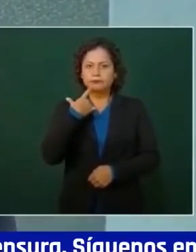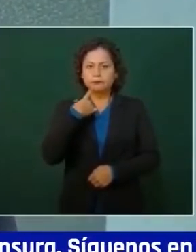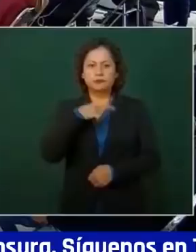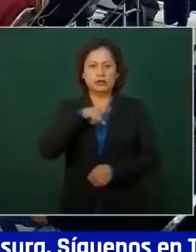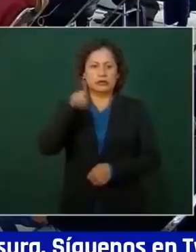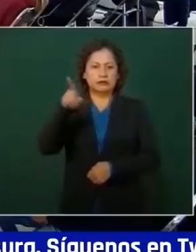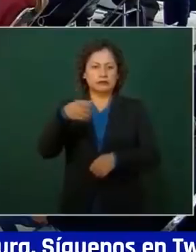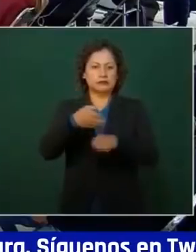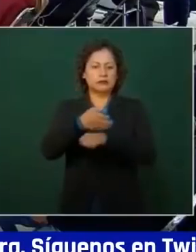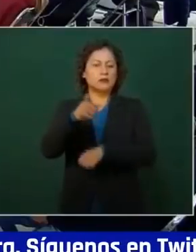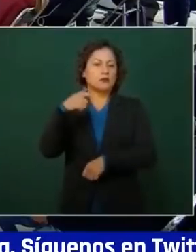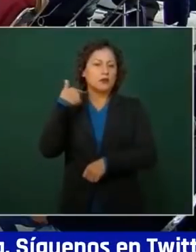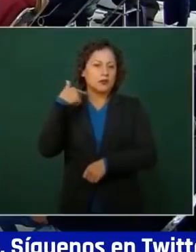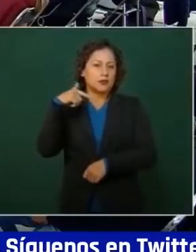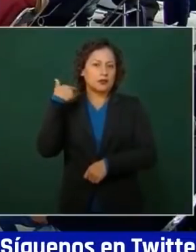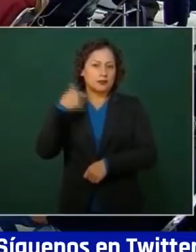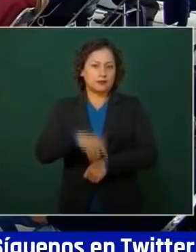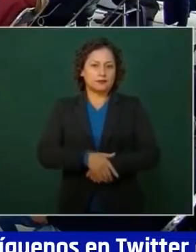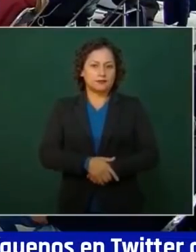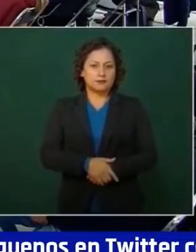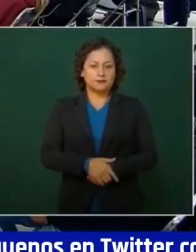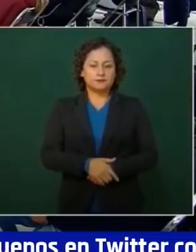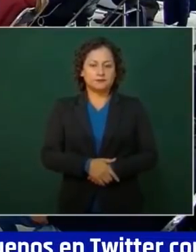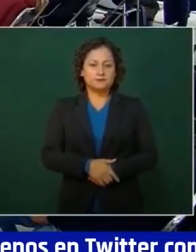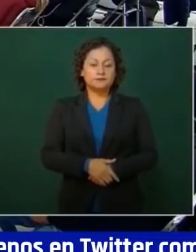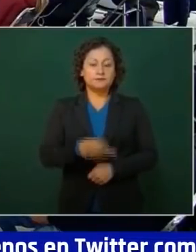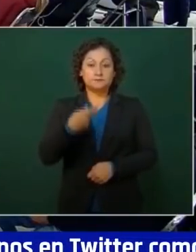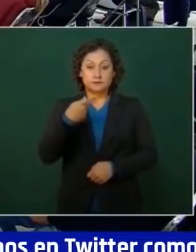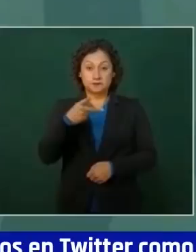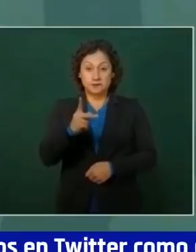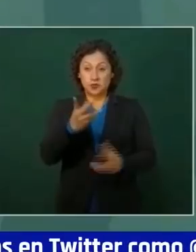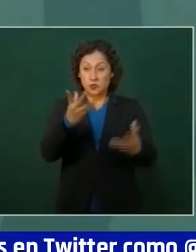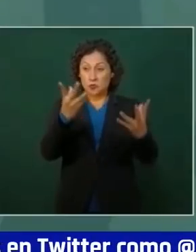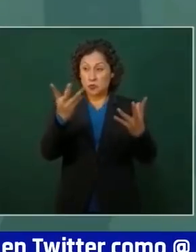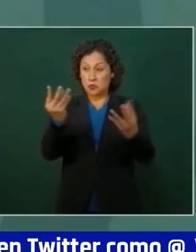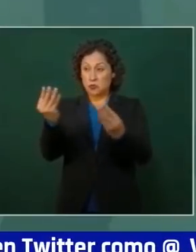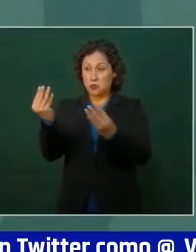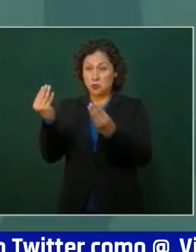Guadalajara. Pero muchísima gente así.